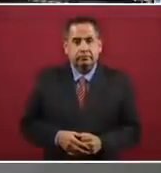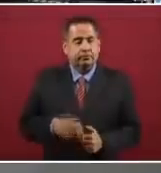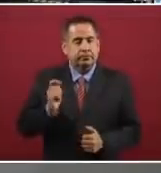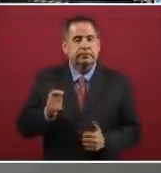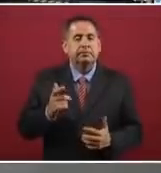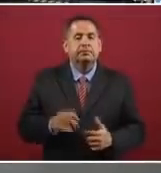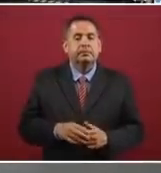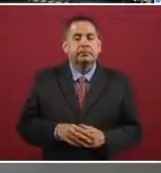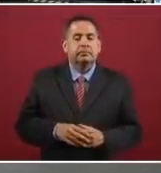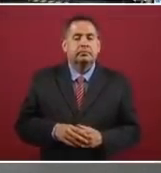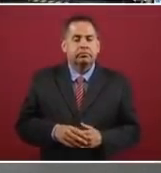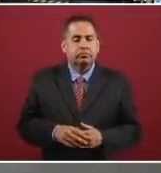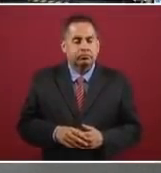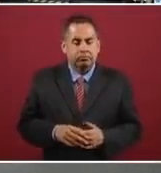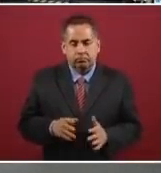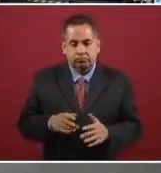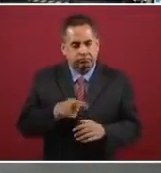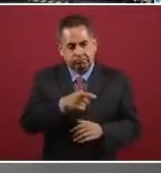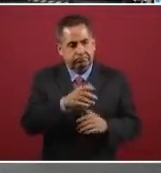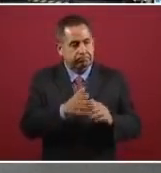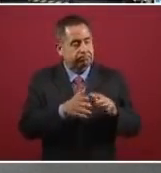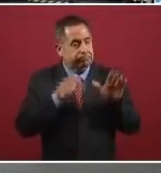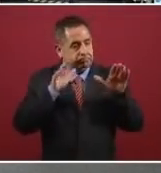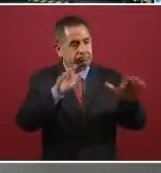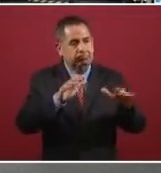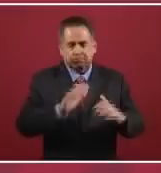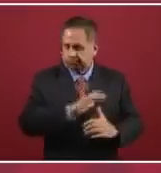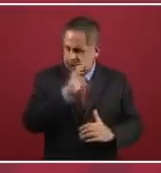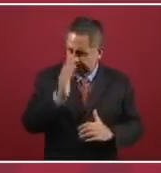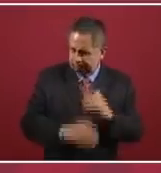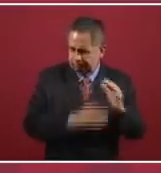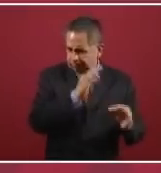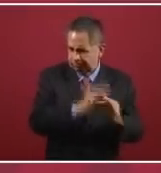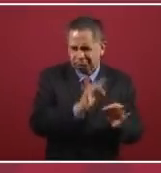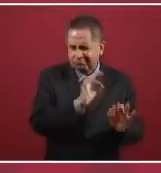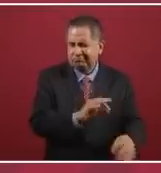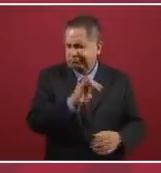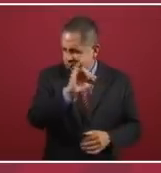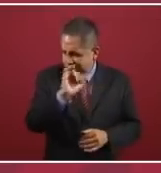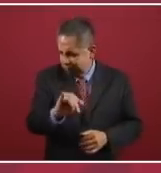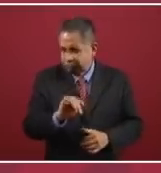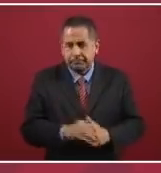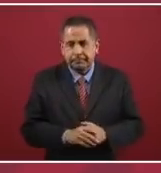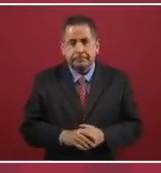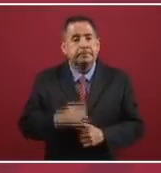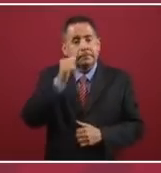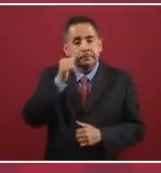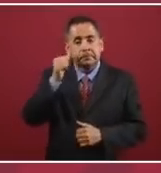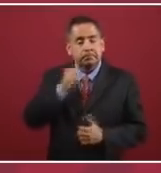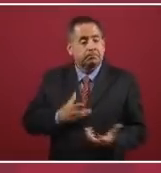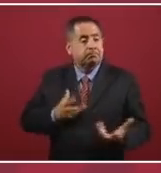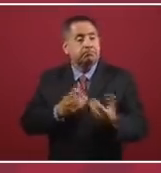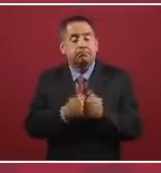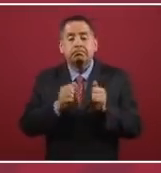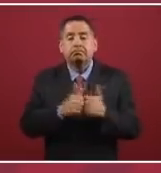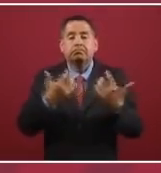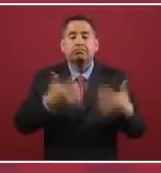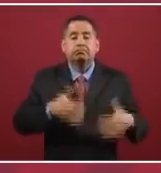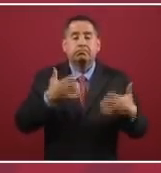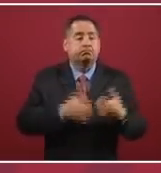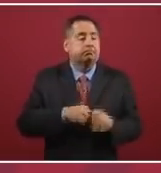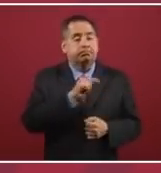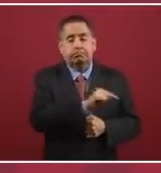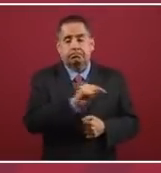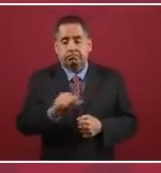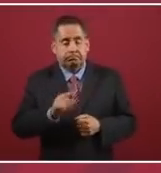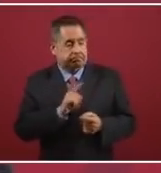Entonces, vamos a terminar el aeropuerto. Ayer me reuní con las empresas